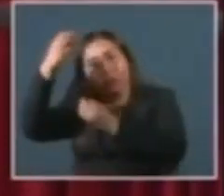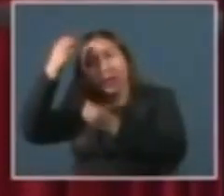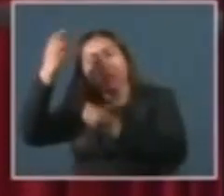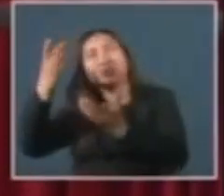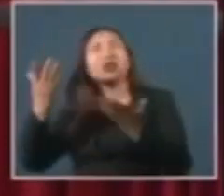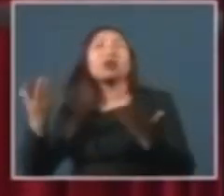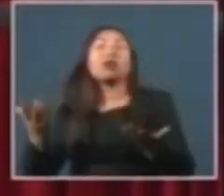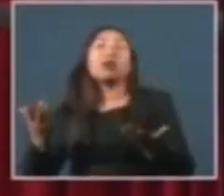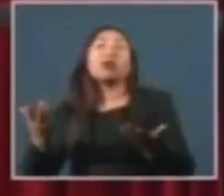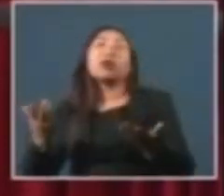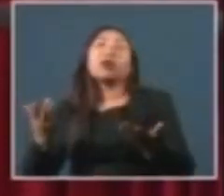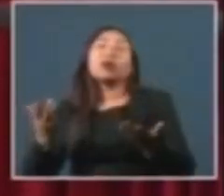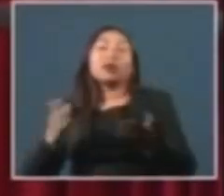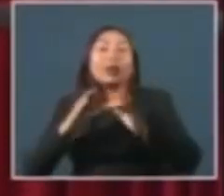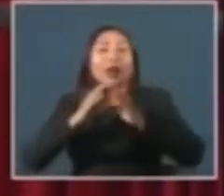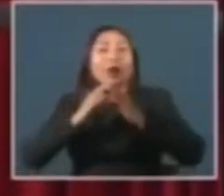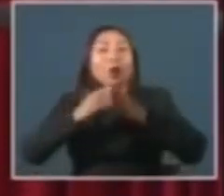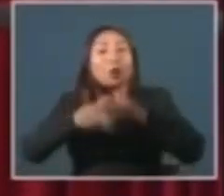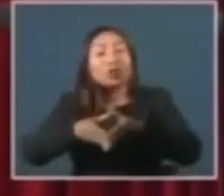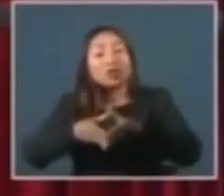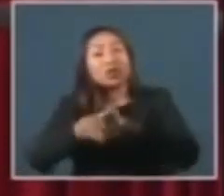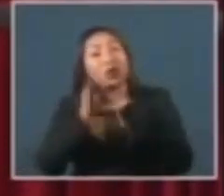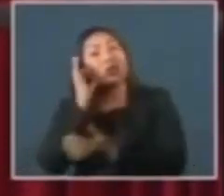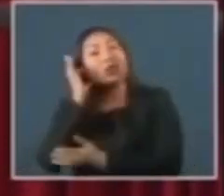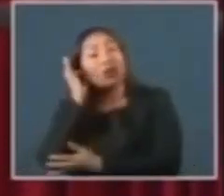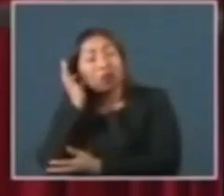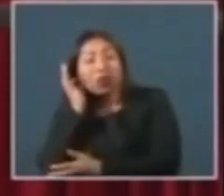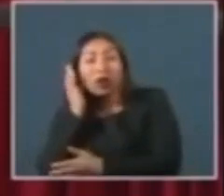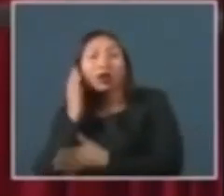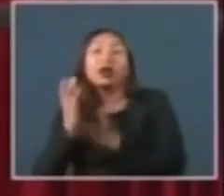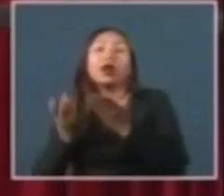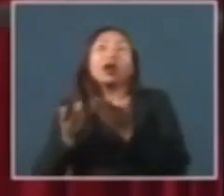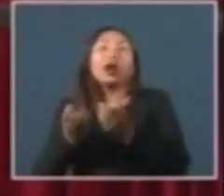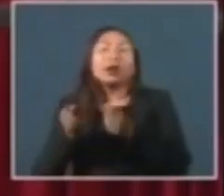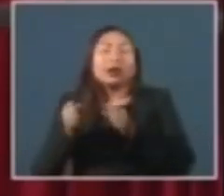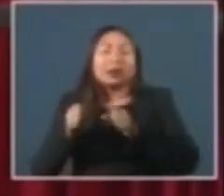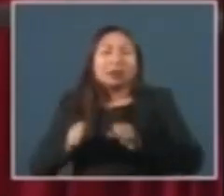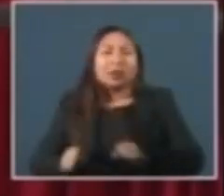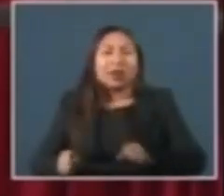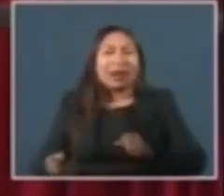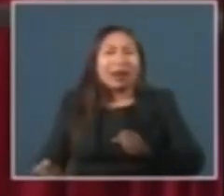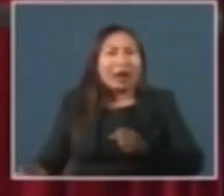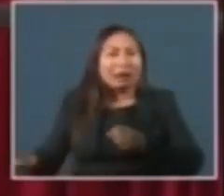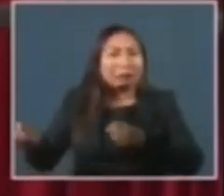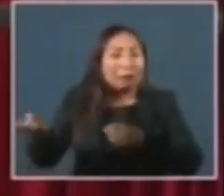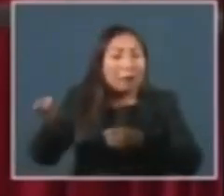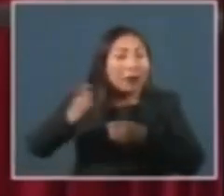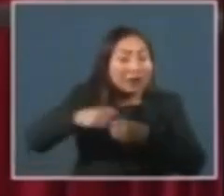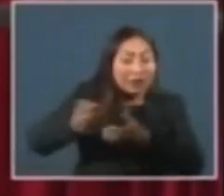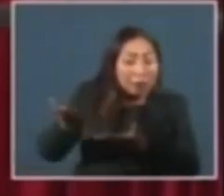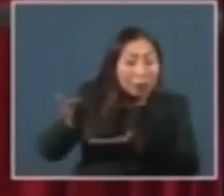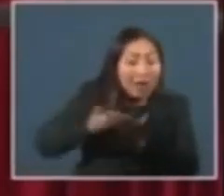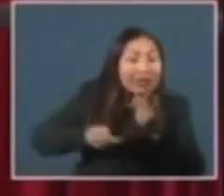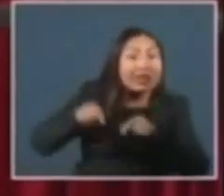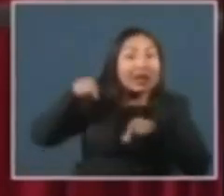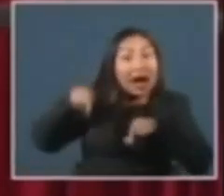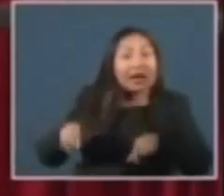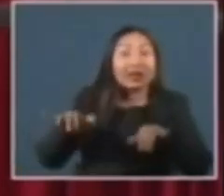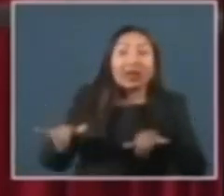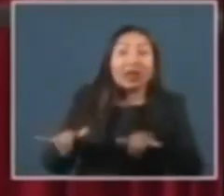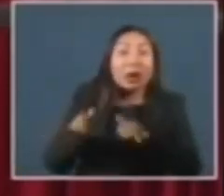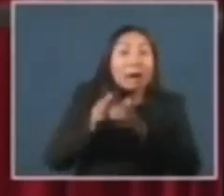estuvo en la Comisión de la Mujer, tenía que hacer de acceso restringido por